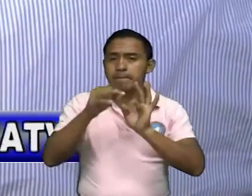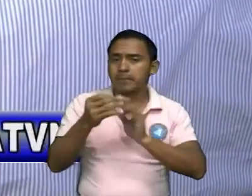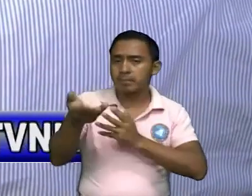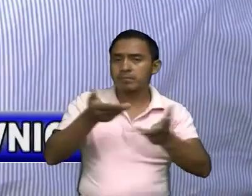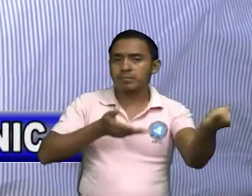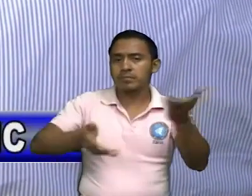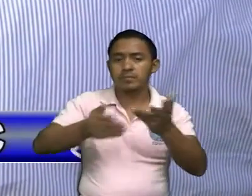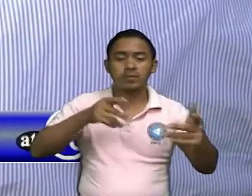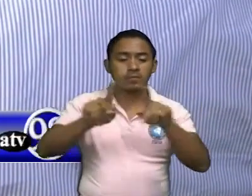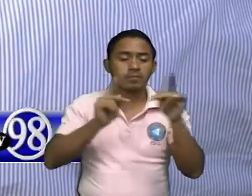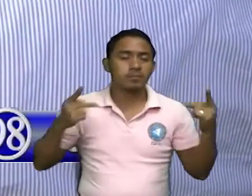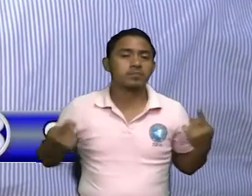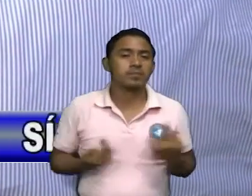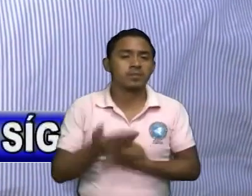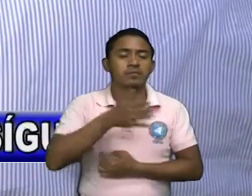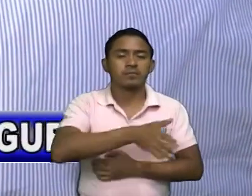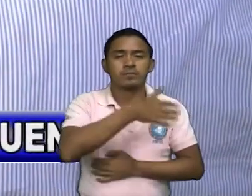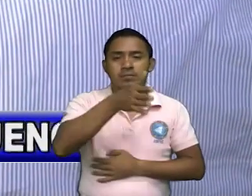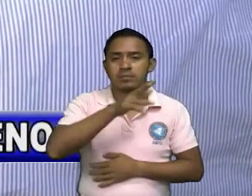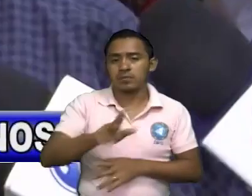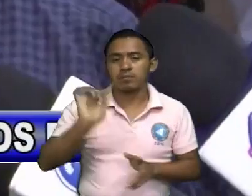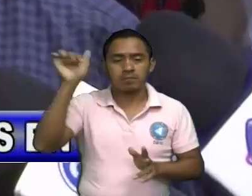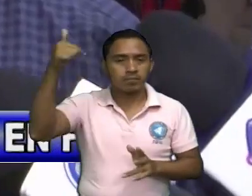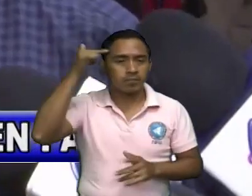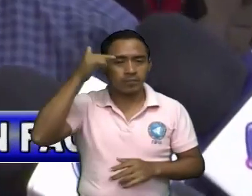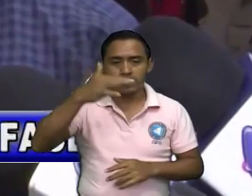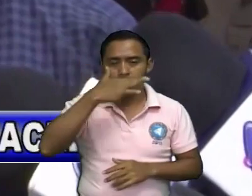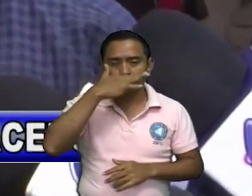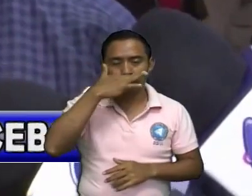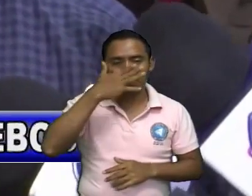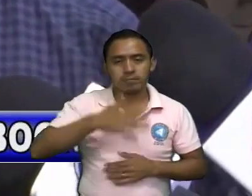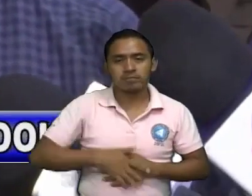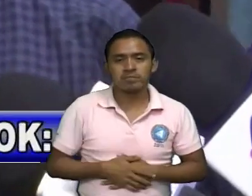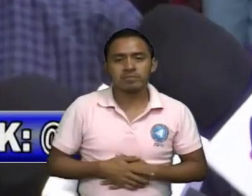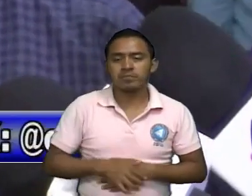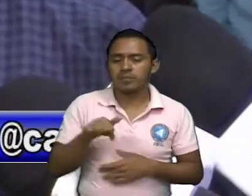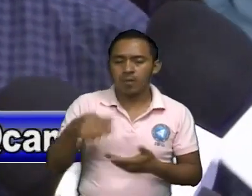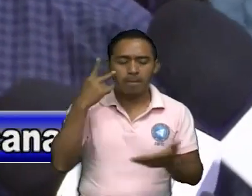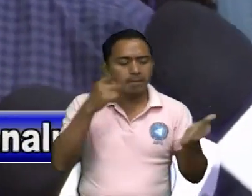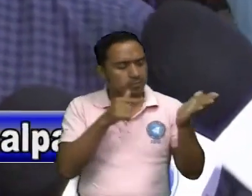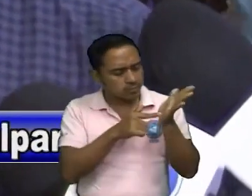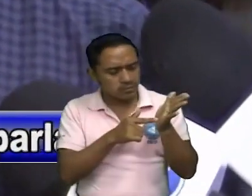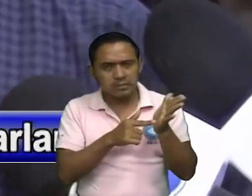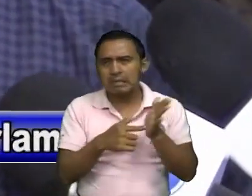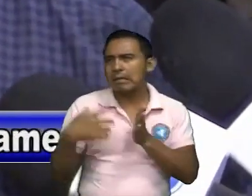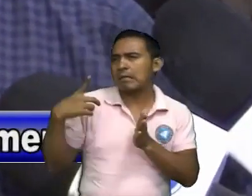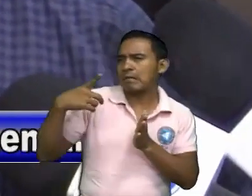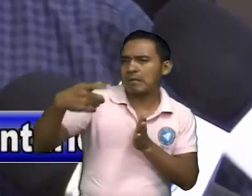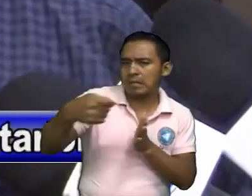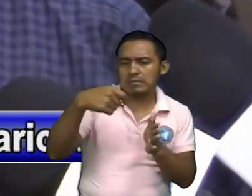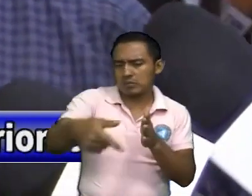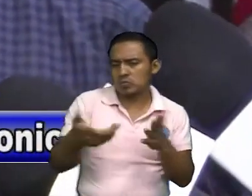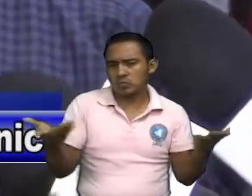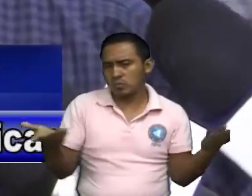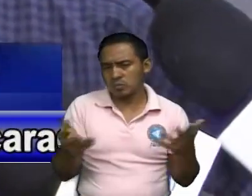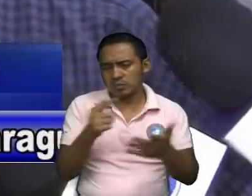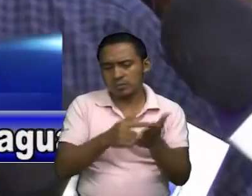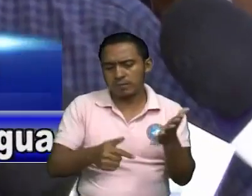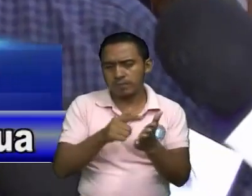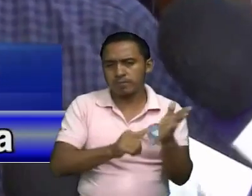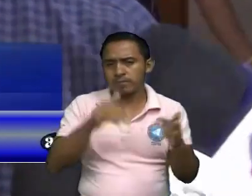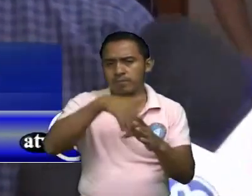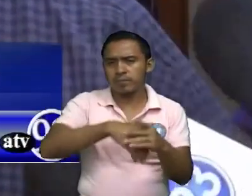tiene el pueblo en la gestión del gobierno sandinista. Esto que vemos hoy, que está largo todavía de las elecciones